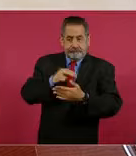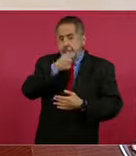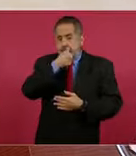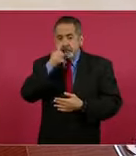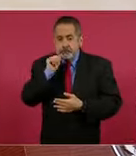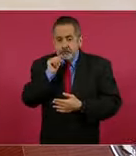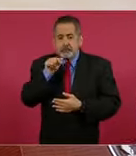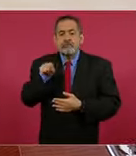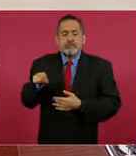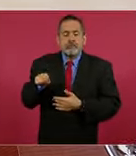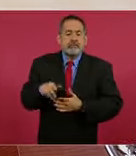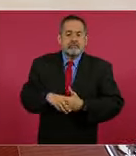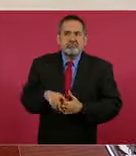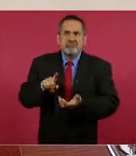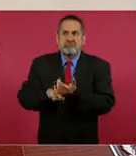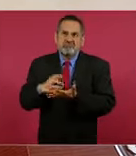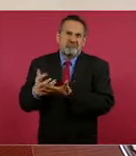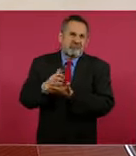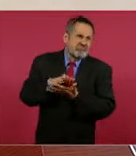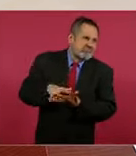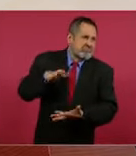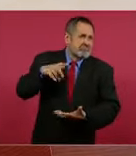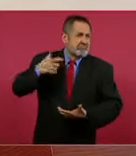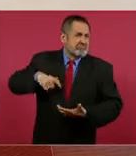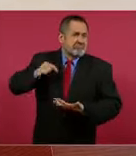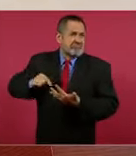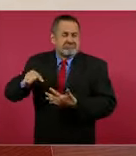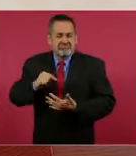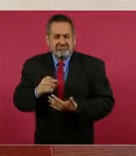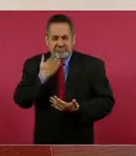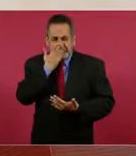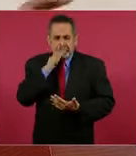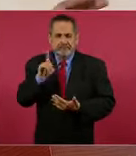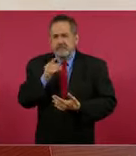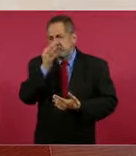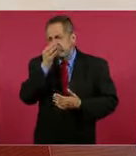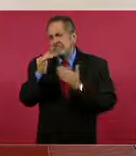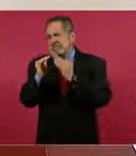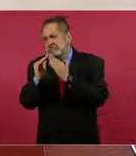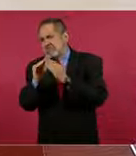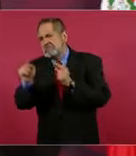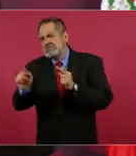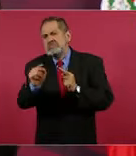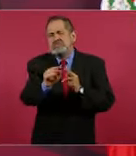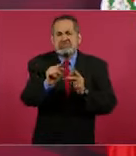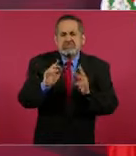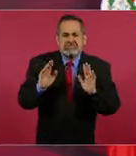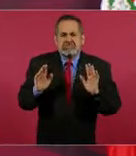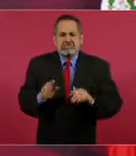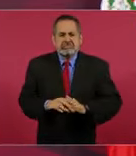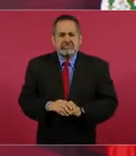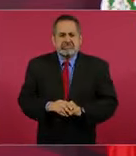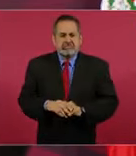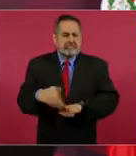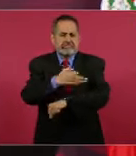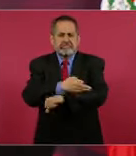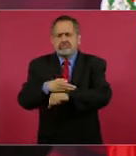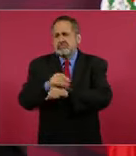que no acumuló bienes, tenía algunas casas de los